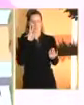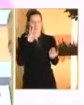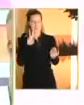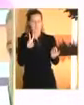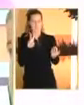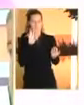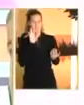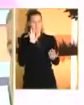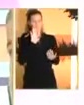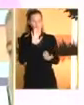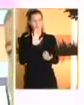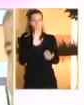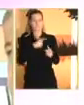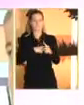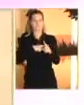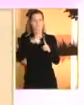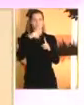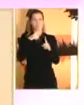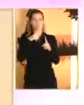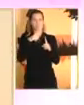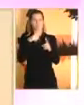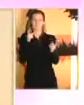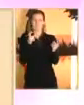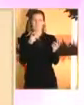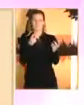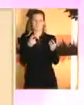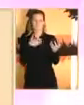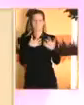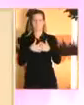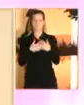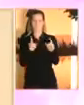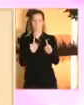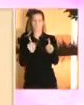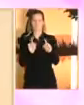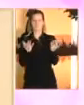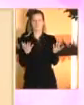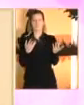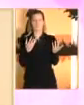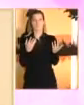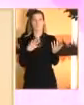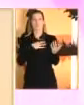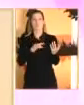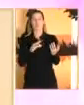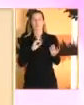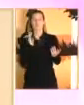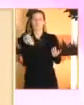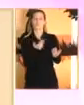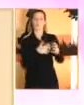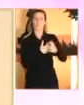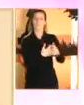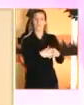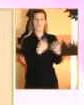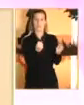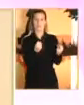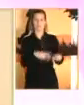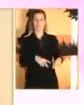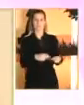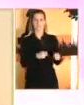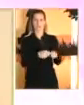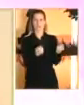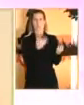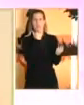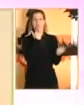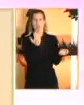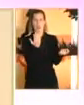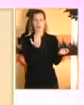plano que no funcionaba, y dijimos, pues esto igual es que se ha estropeado la máquina. Nosotros nunca, incluso hasta bromeábamos